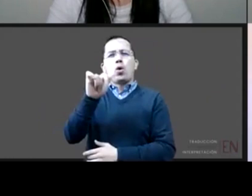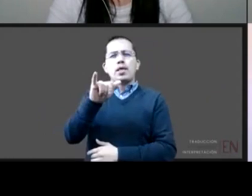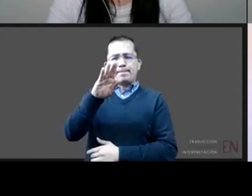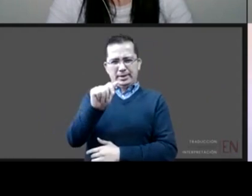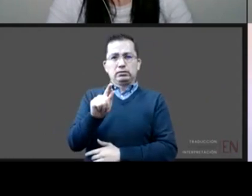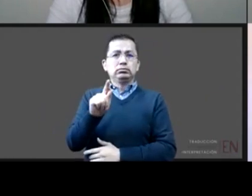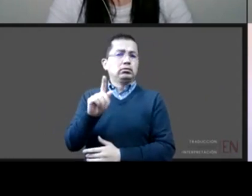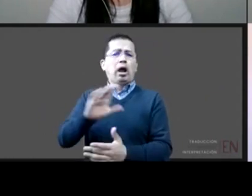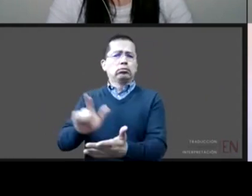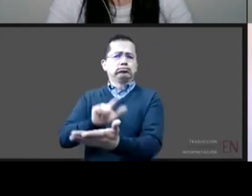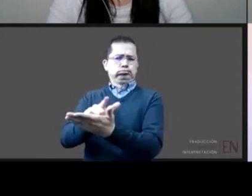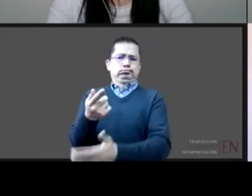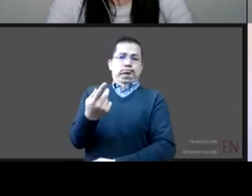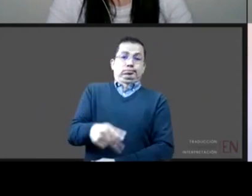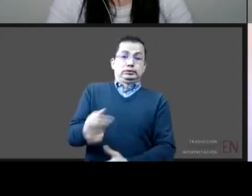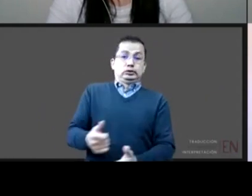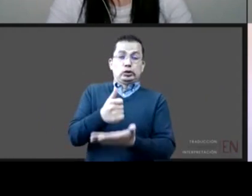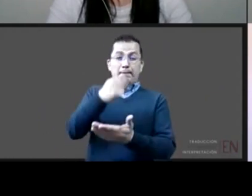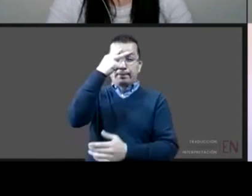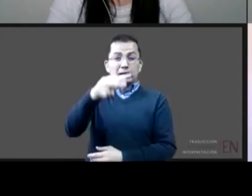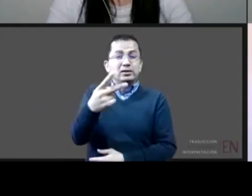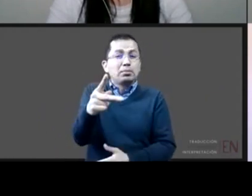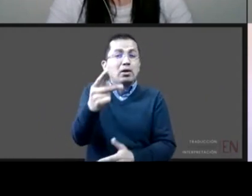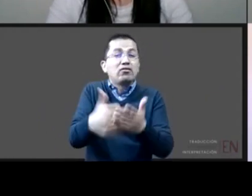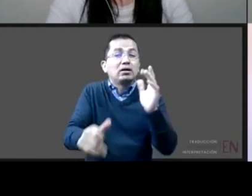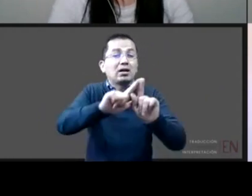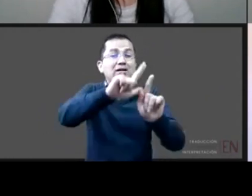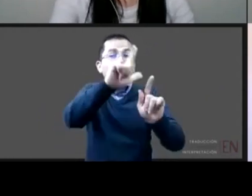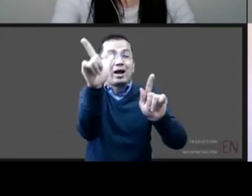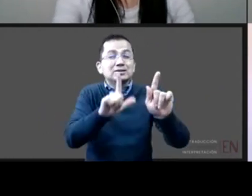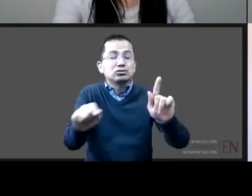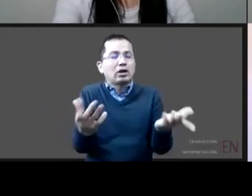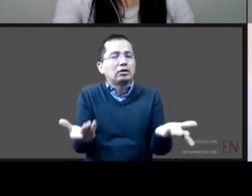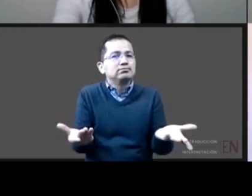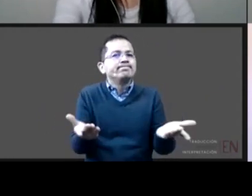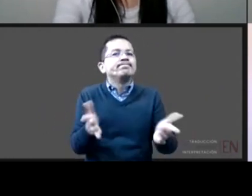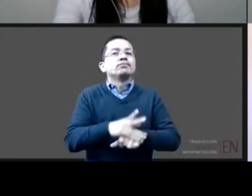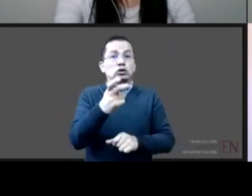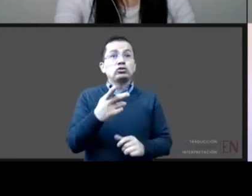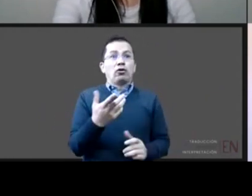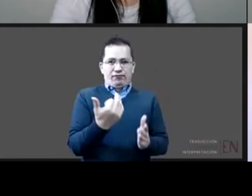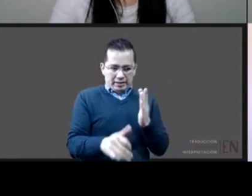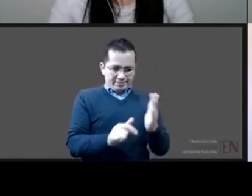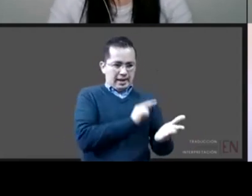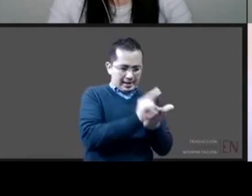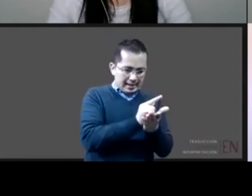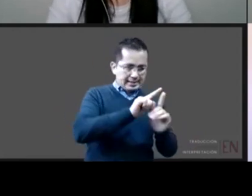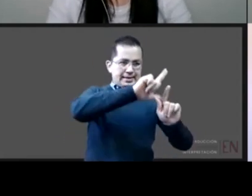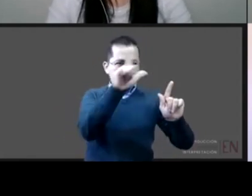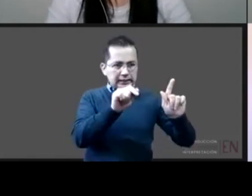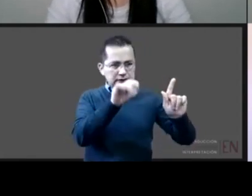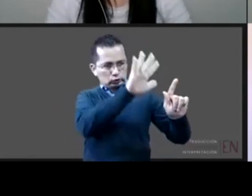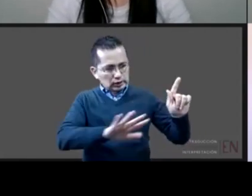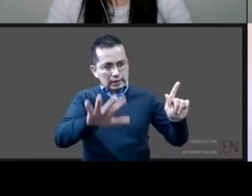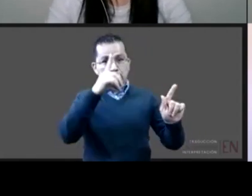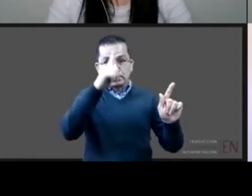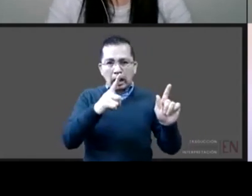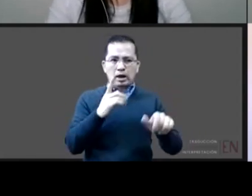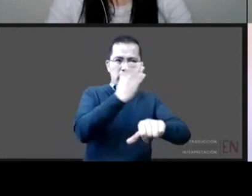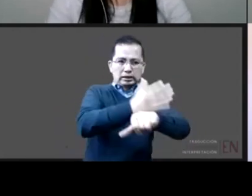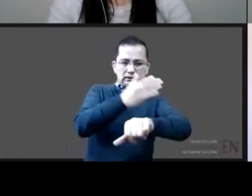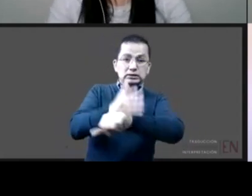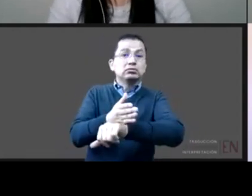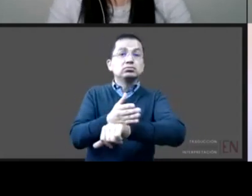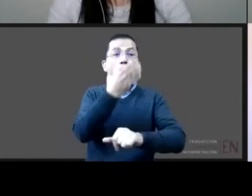vacíos legales permiten la impunidad. Y por eso es el importante desafío para que las autoridades tengan materia sobre la